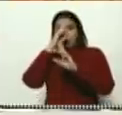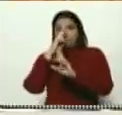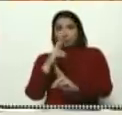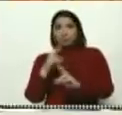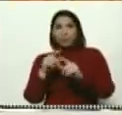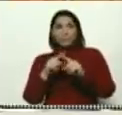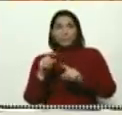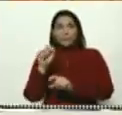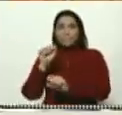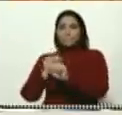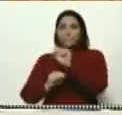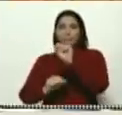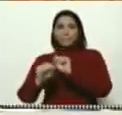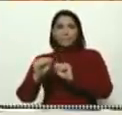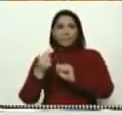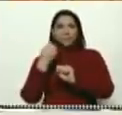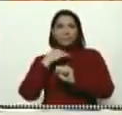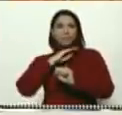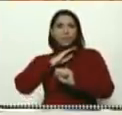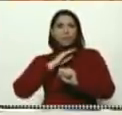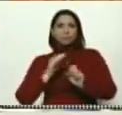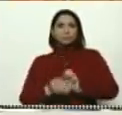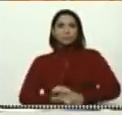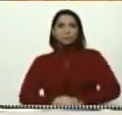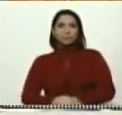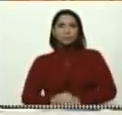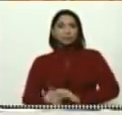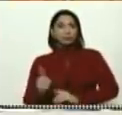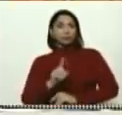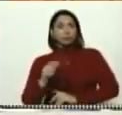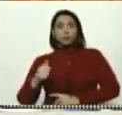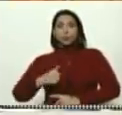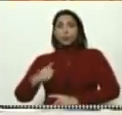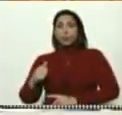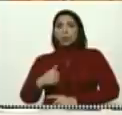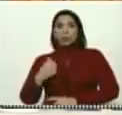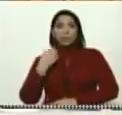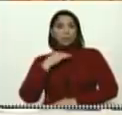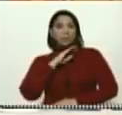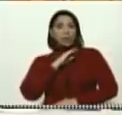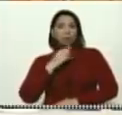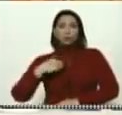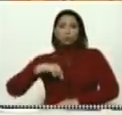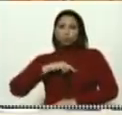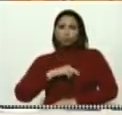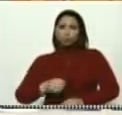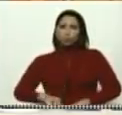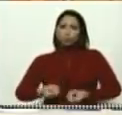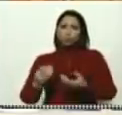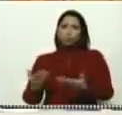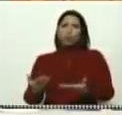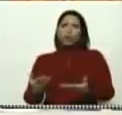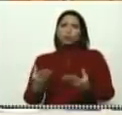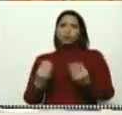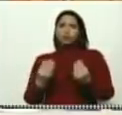para prevenir esta enfermedad. No es cualquier enfermedad. Nosotros hemos dado mucha